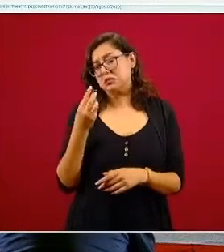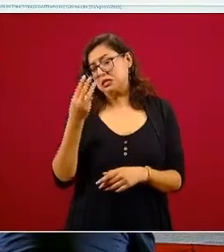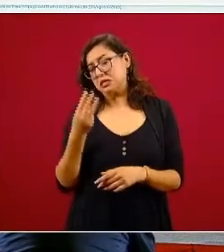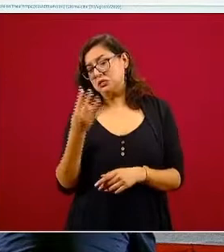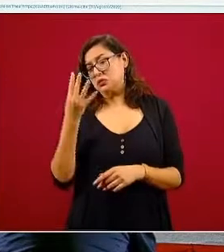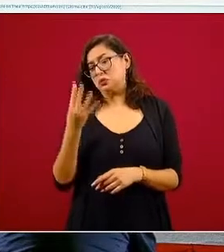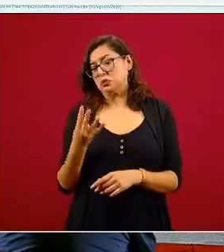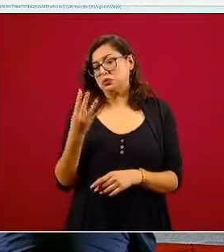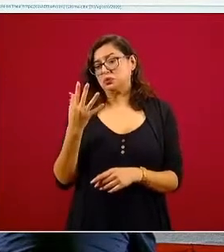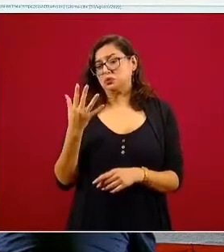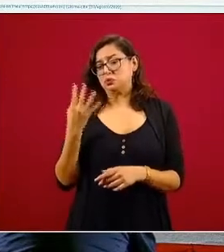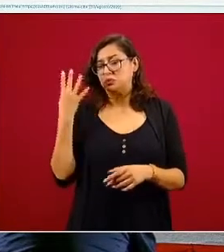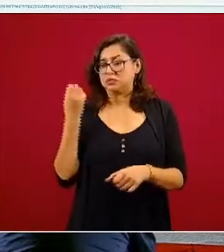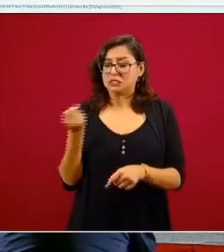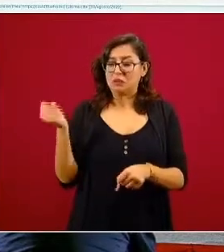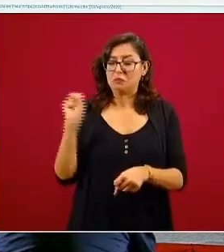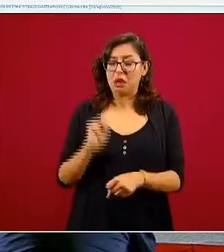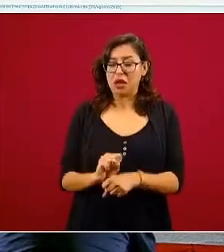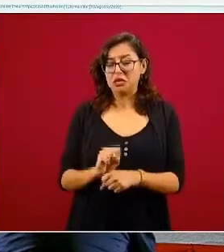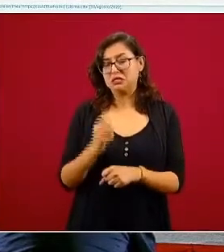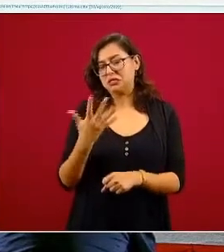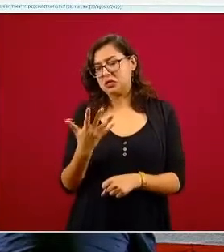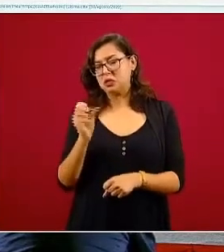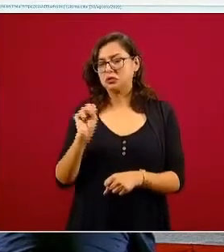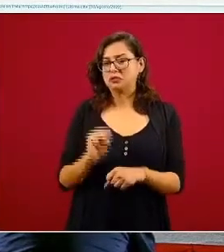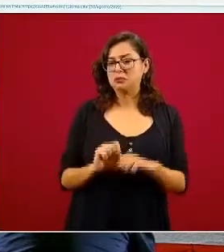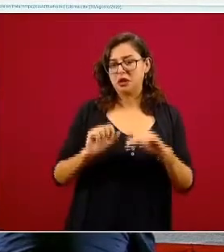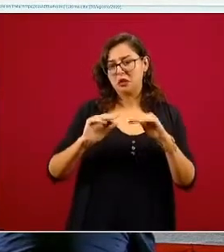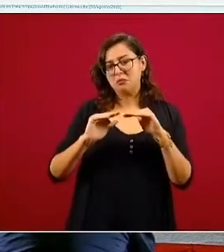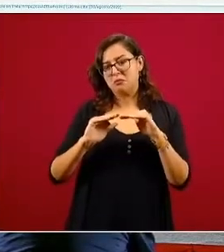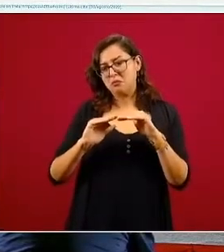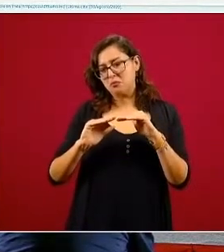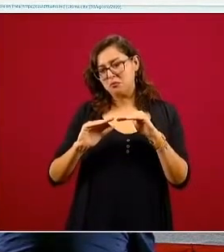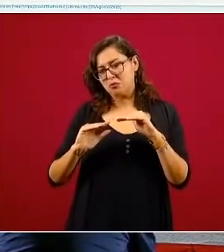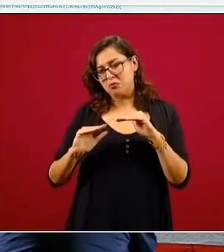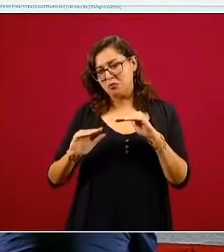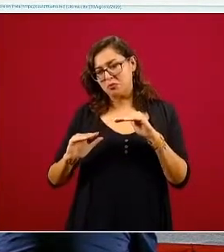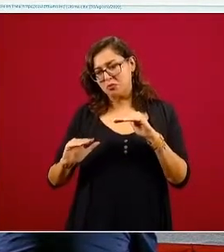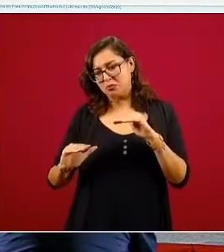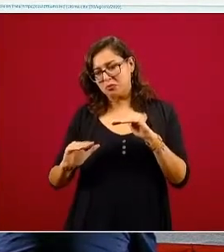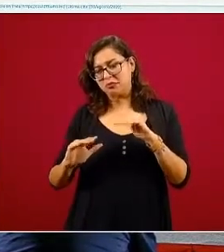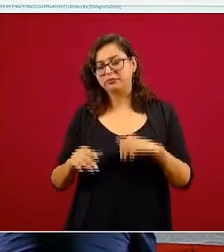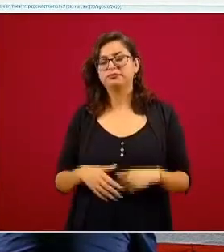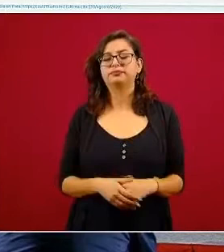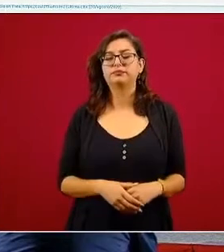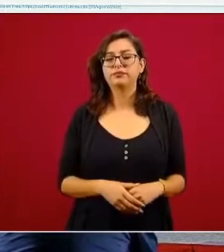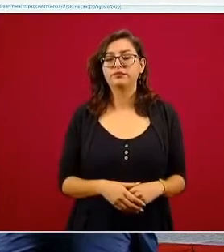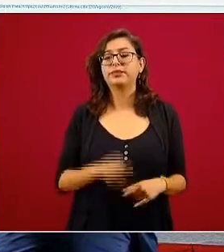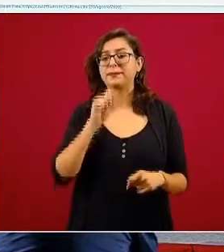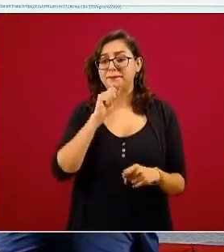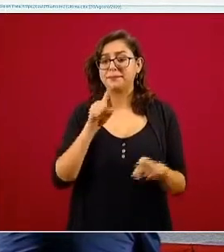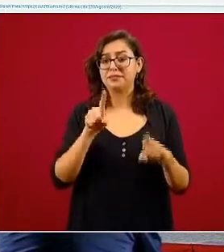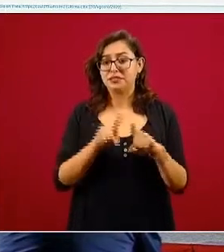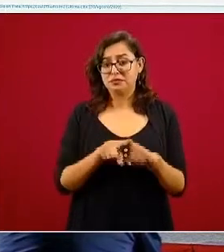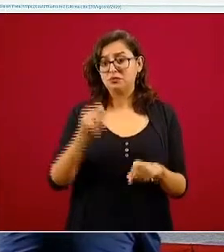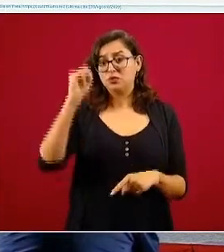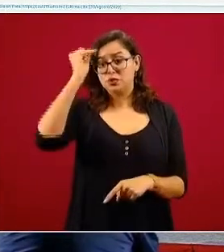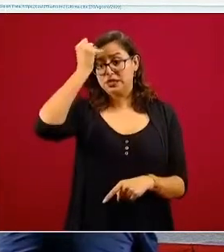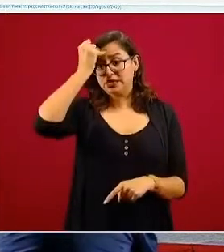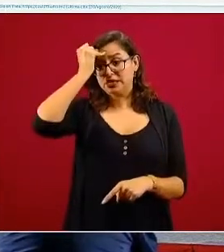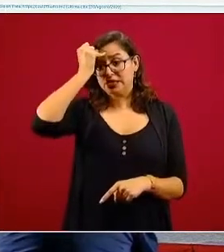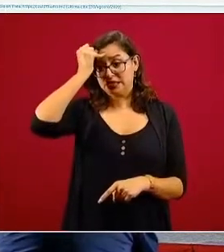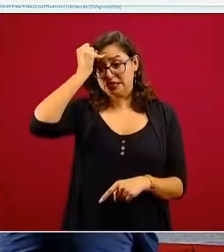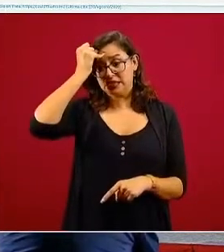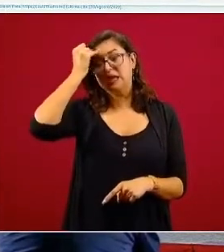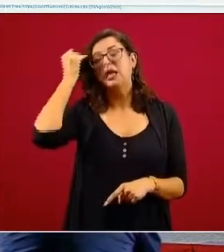mantenido en las últimas 4 a 5 semanas. Un dato importante también, India se había mantenido de